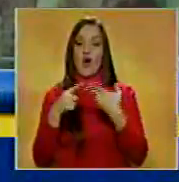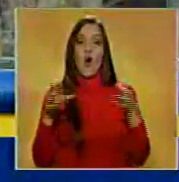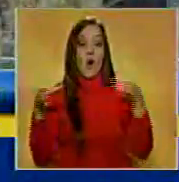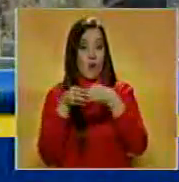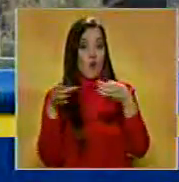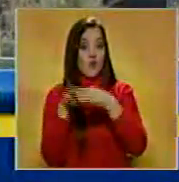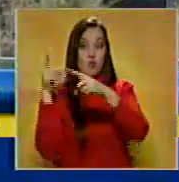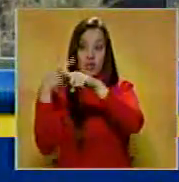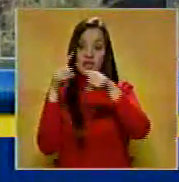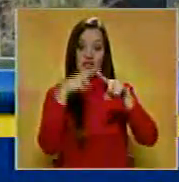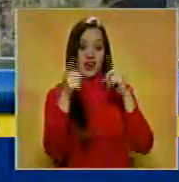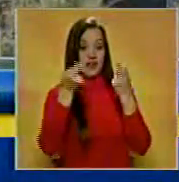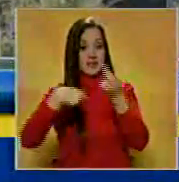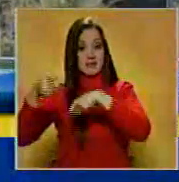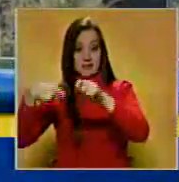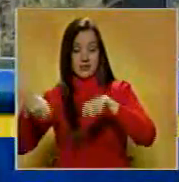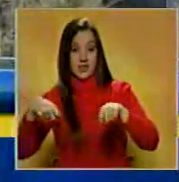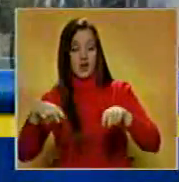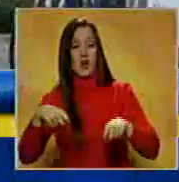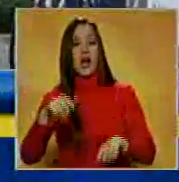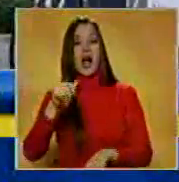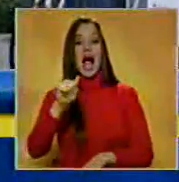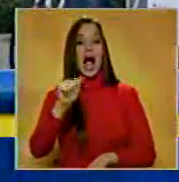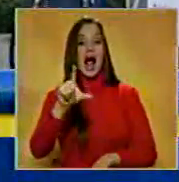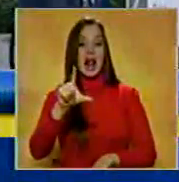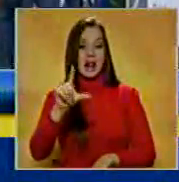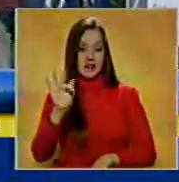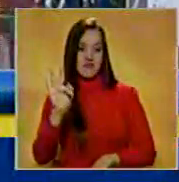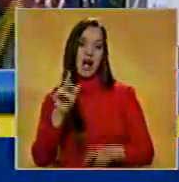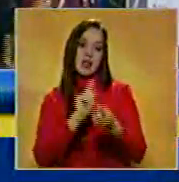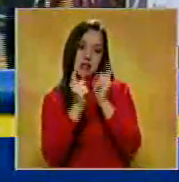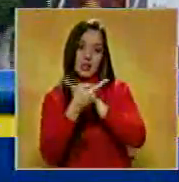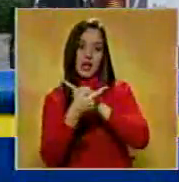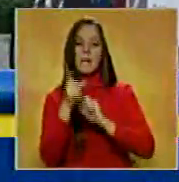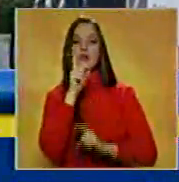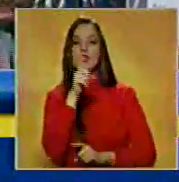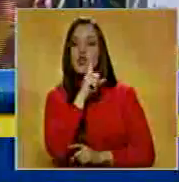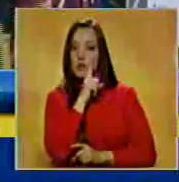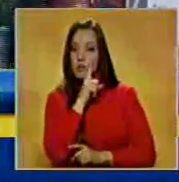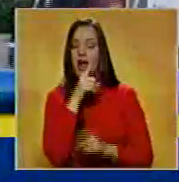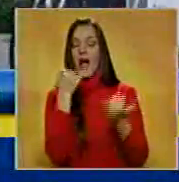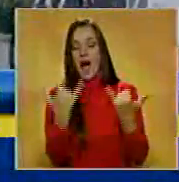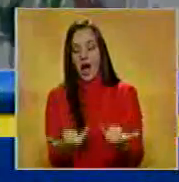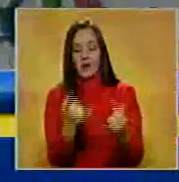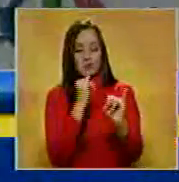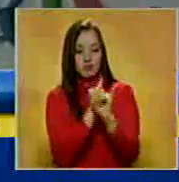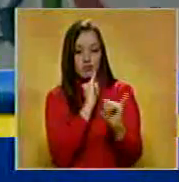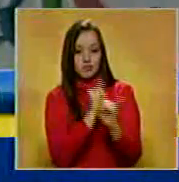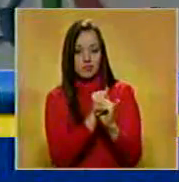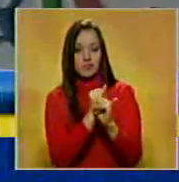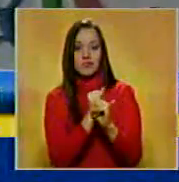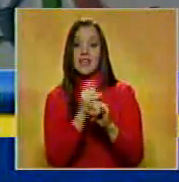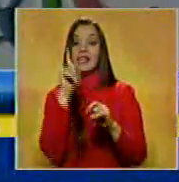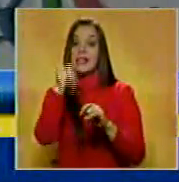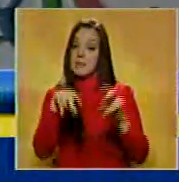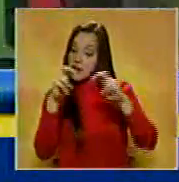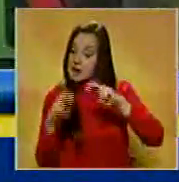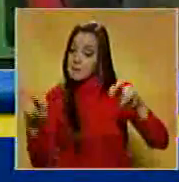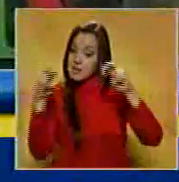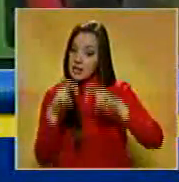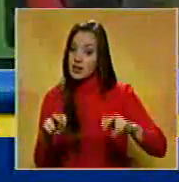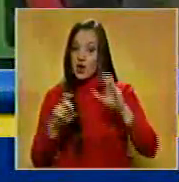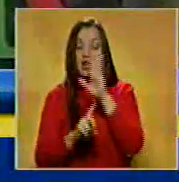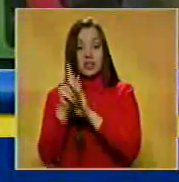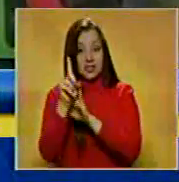grupo diverso de negocios. Alphabet se enfocará en productos de Internet y agregará divisiones de investigación y desarrollo